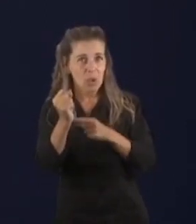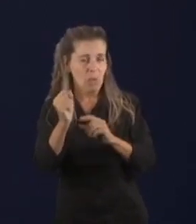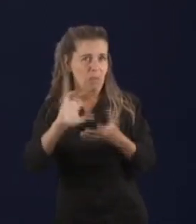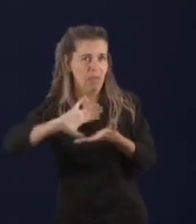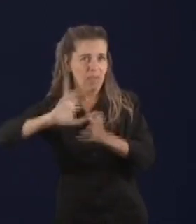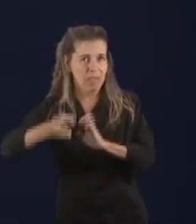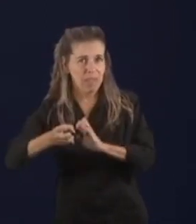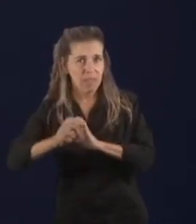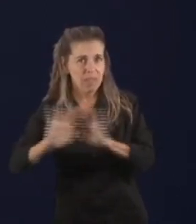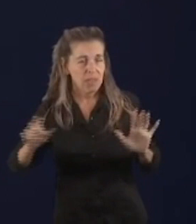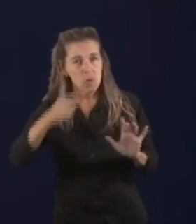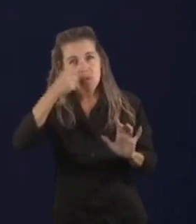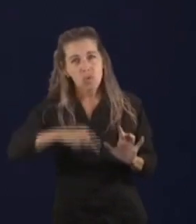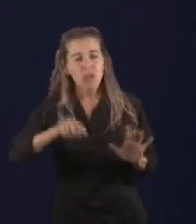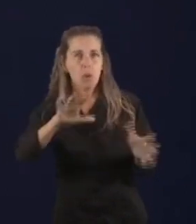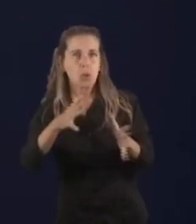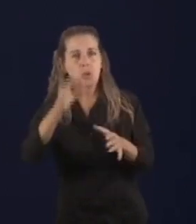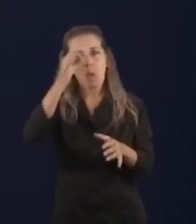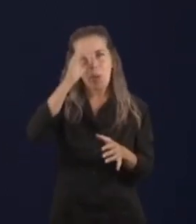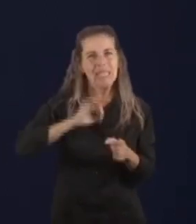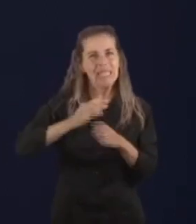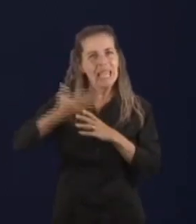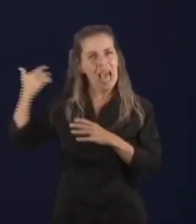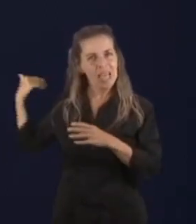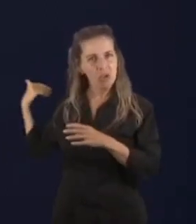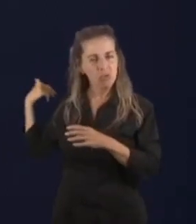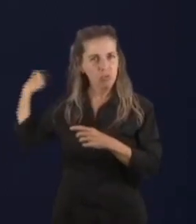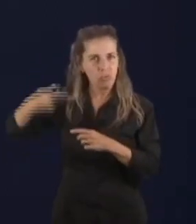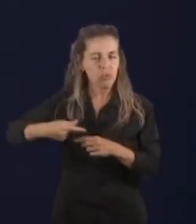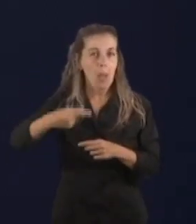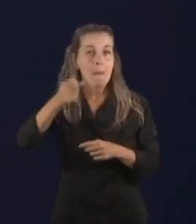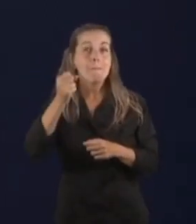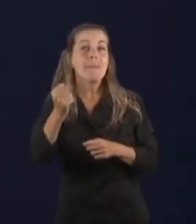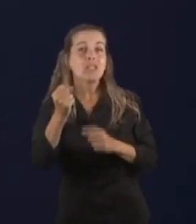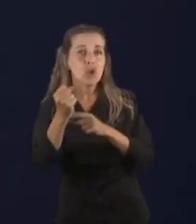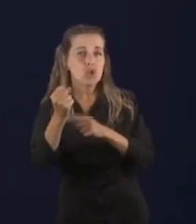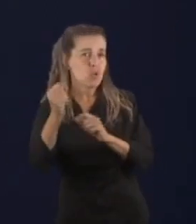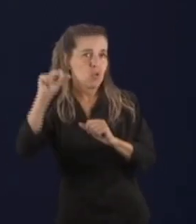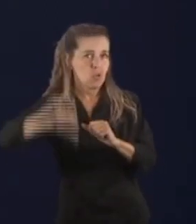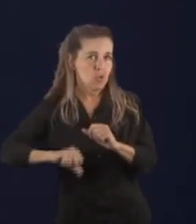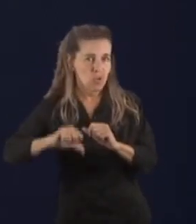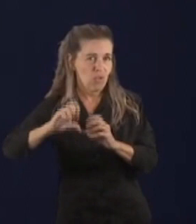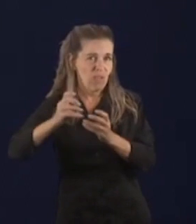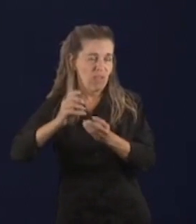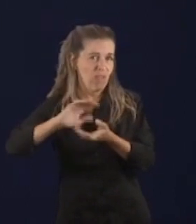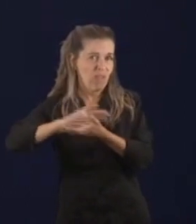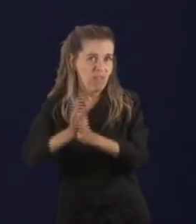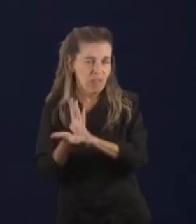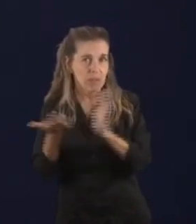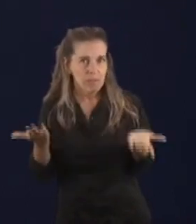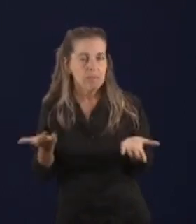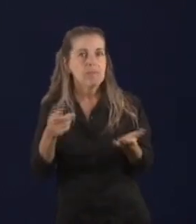moneda en los últimos 20 o 20in pico de años eh Así que eh Y gran parte de esto ha